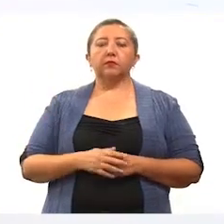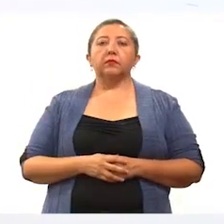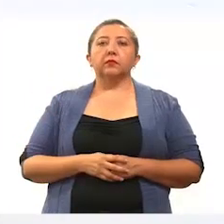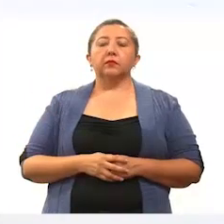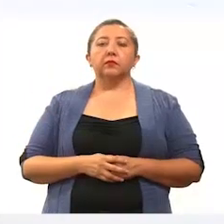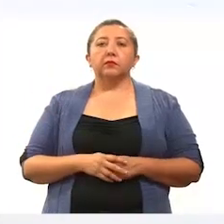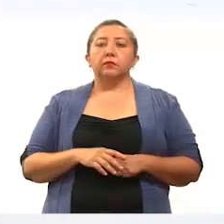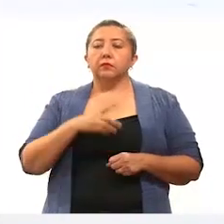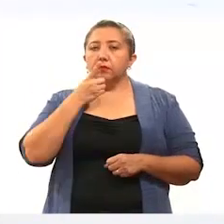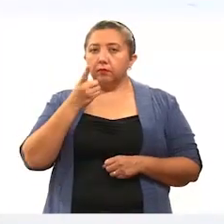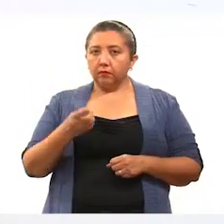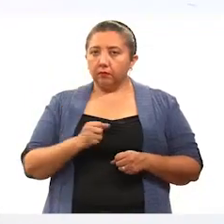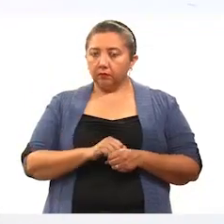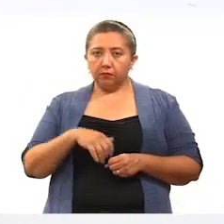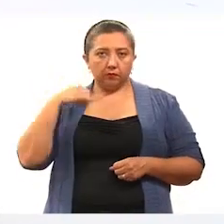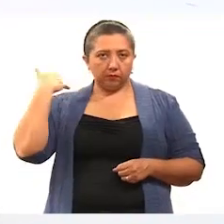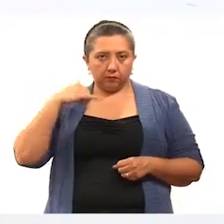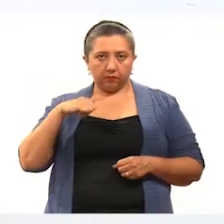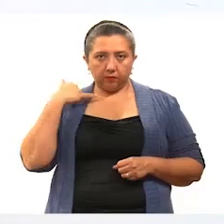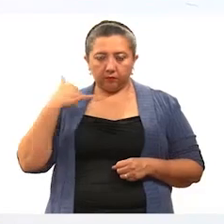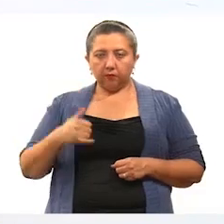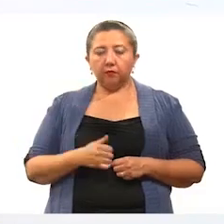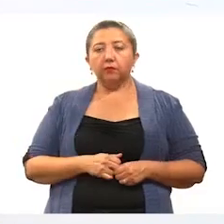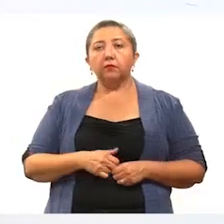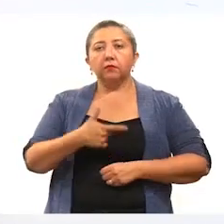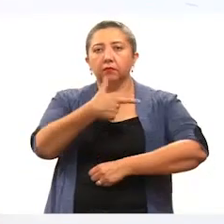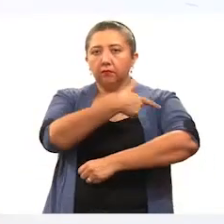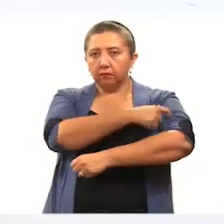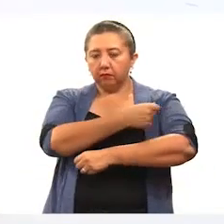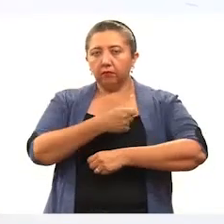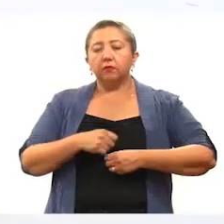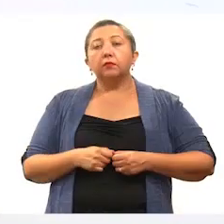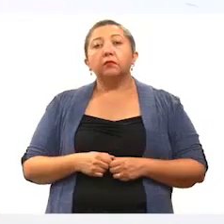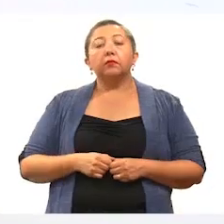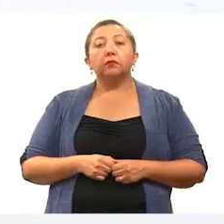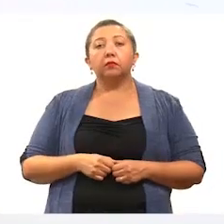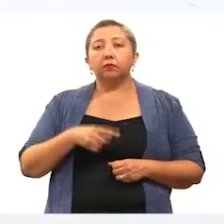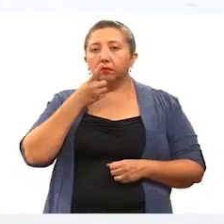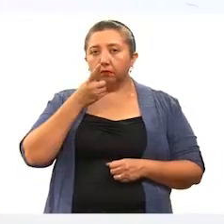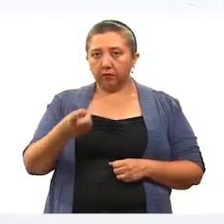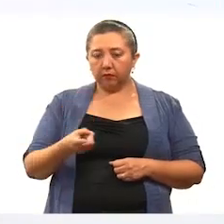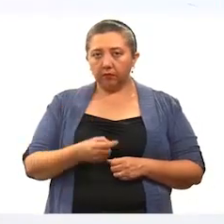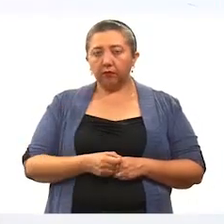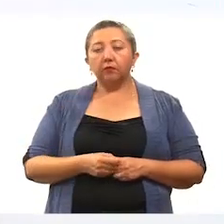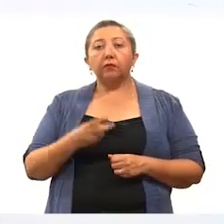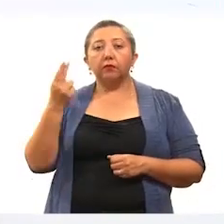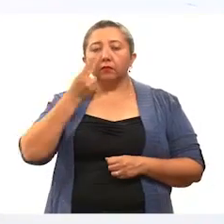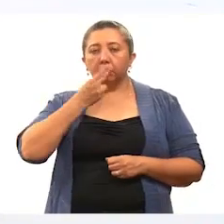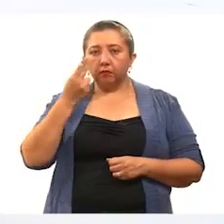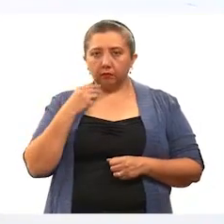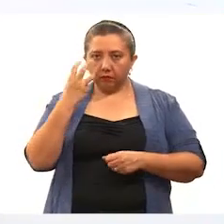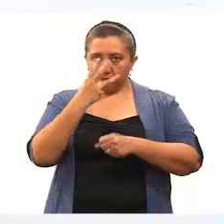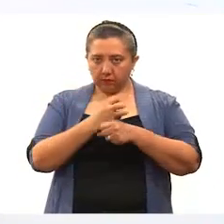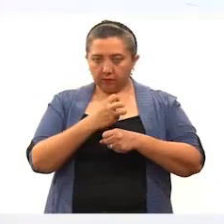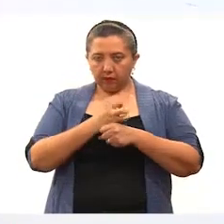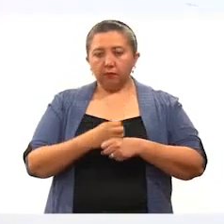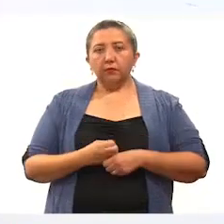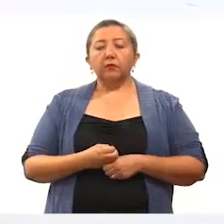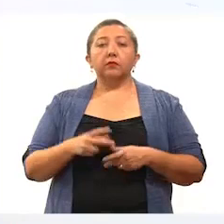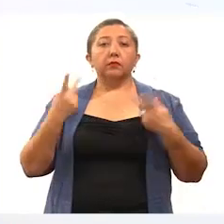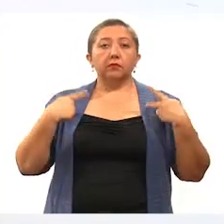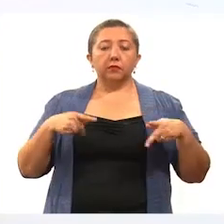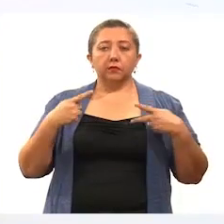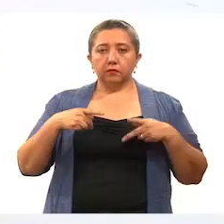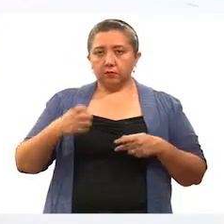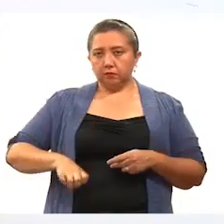estado. Jornada con la que en Yucatán se cubriría la vacunación correspondiente a la dosis de refuerzo contra el coronavirus de